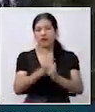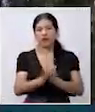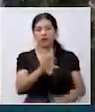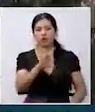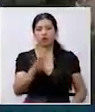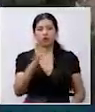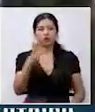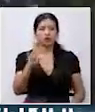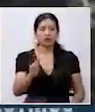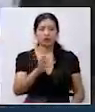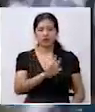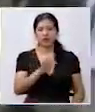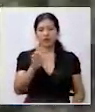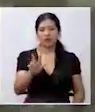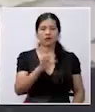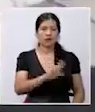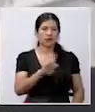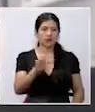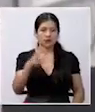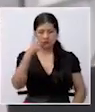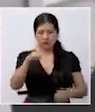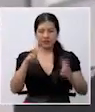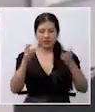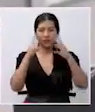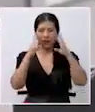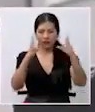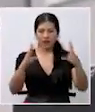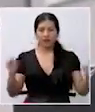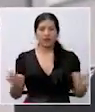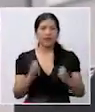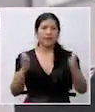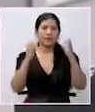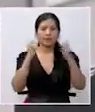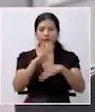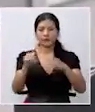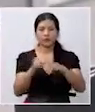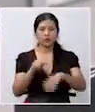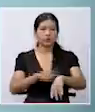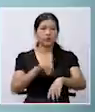817-3333 para atender emergencias las 24 horas.